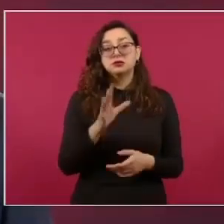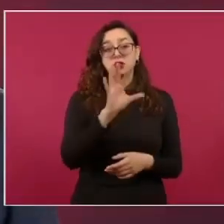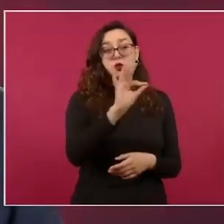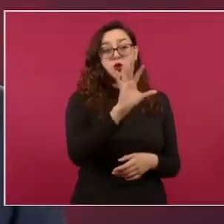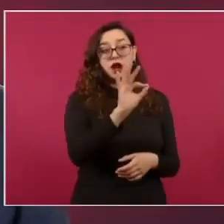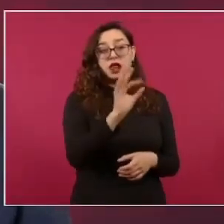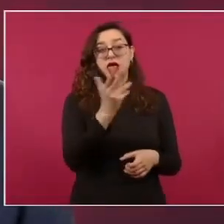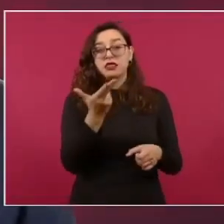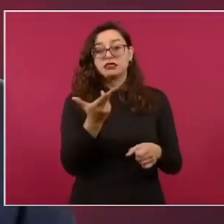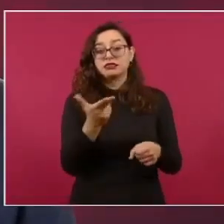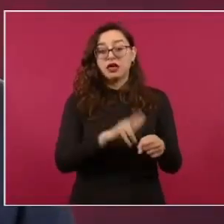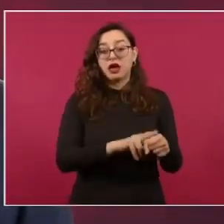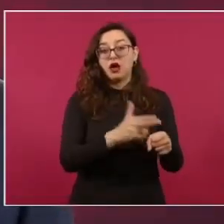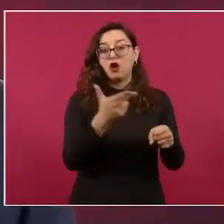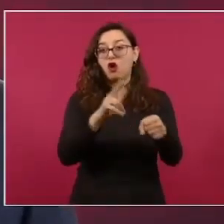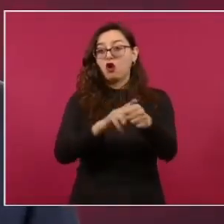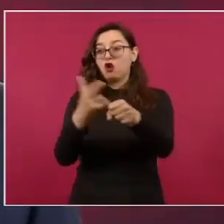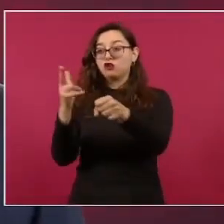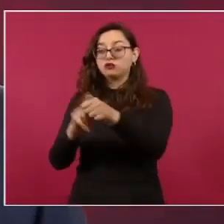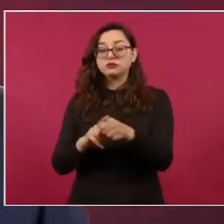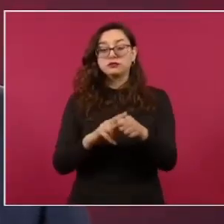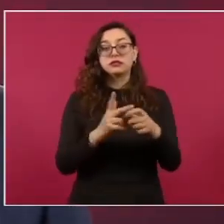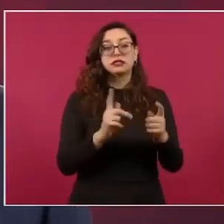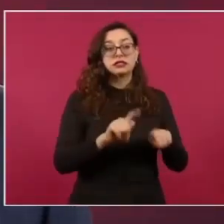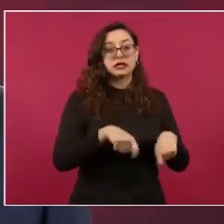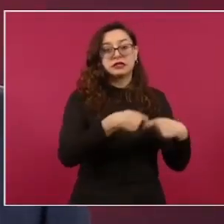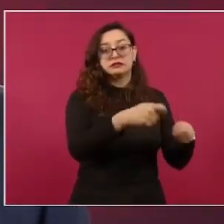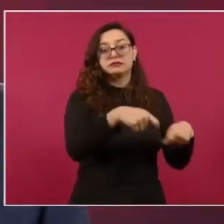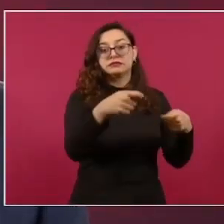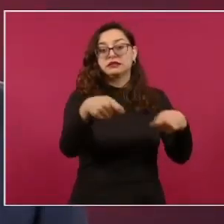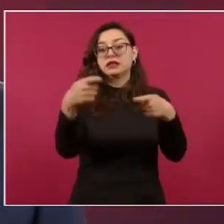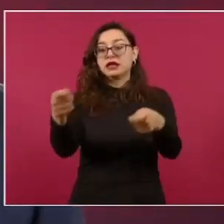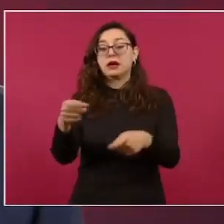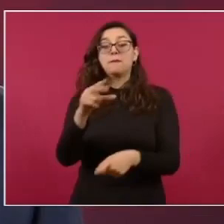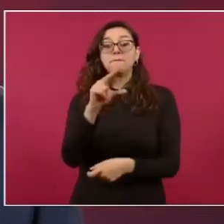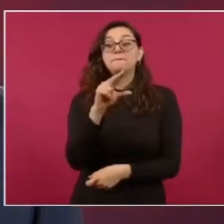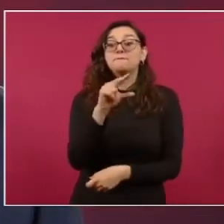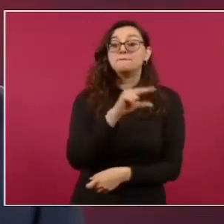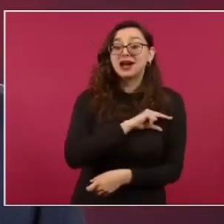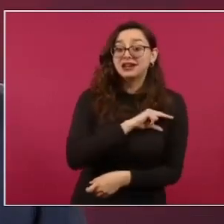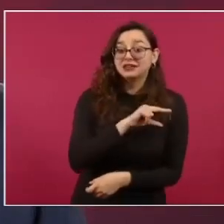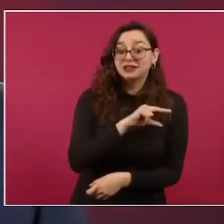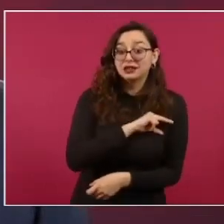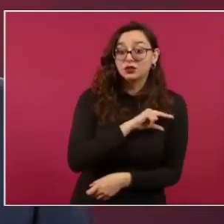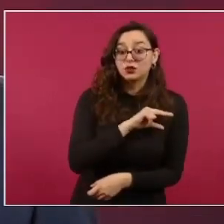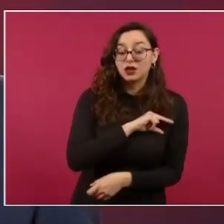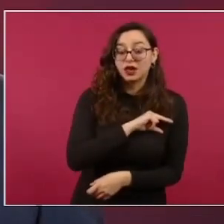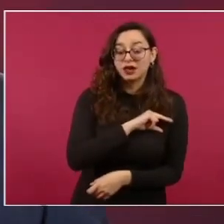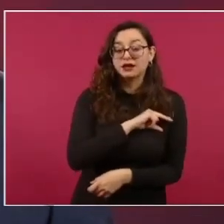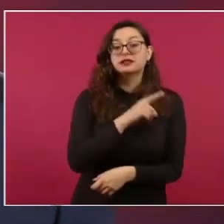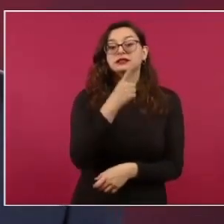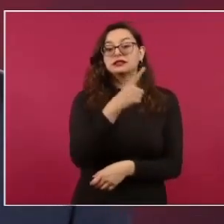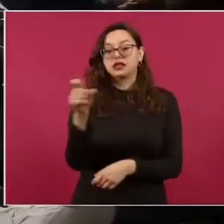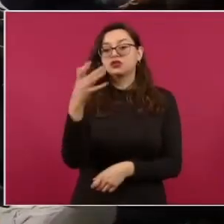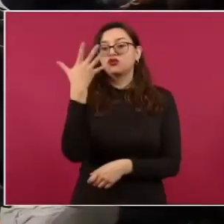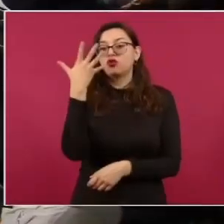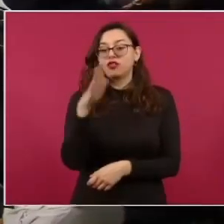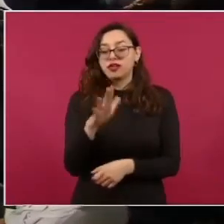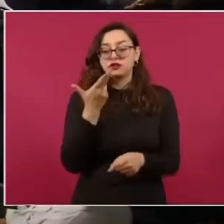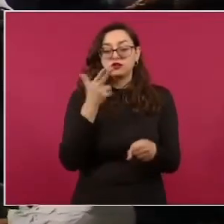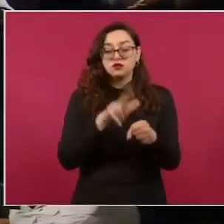clínicas y 110 consultorios particulares para poder atender a poco más de